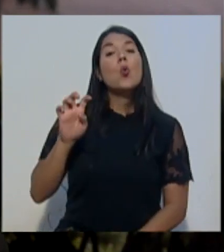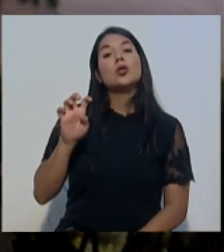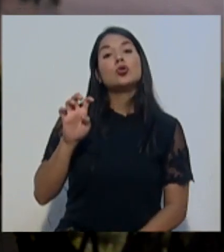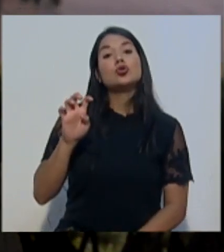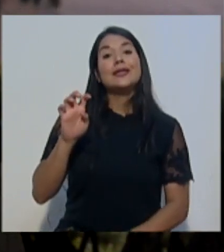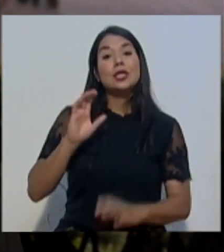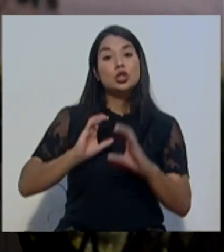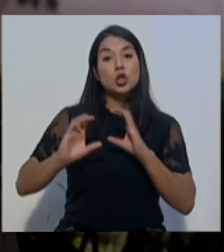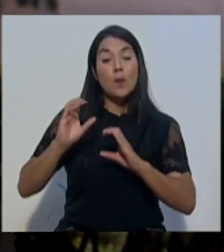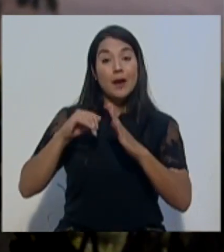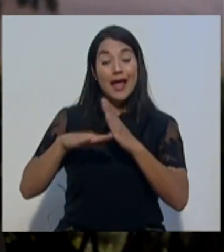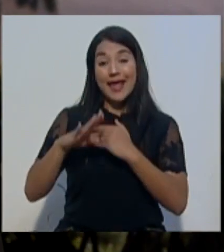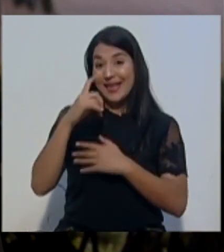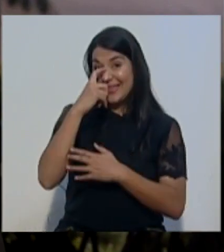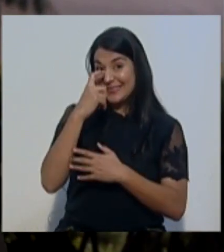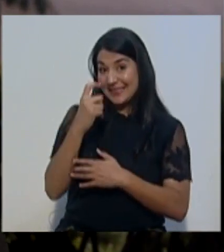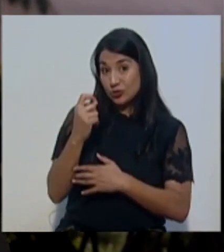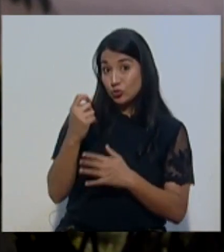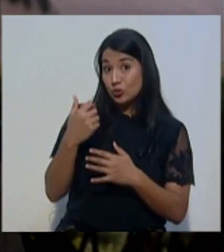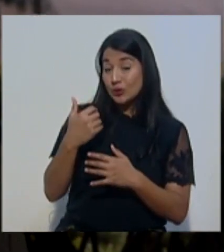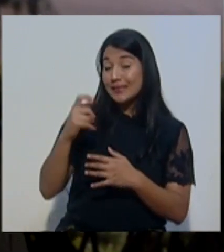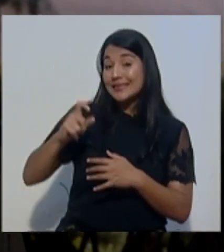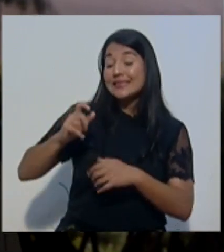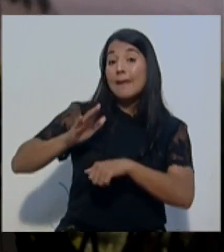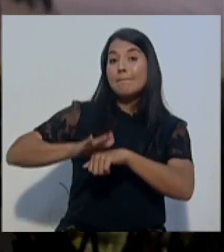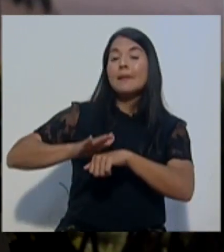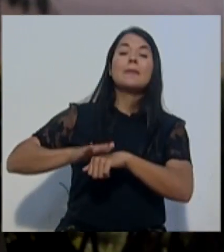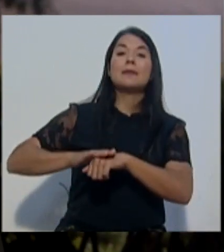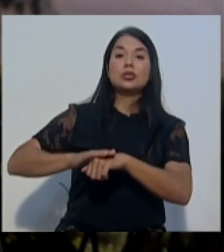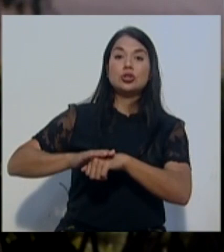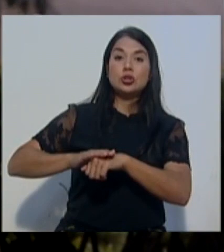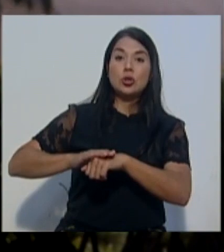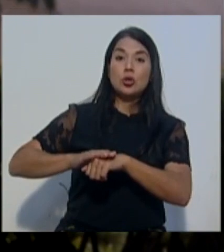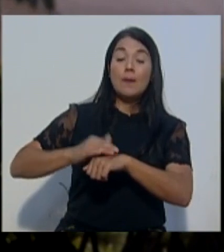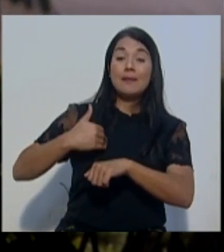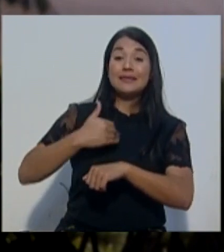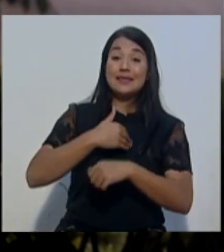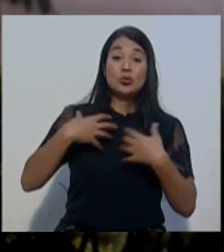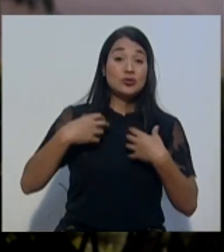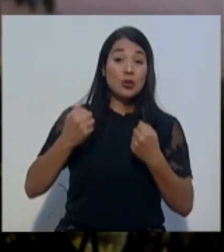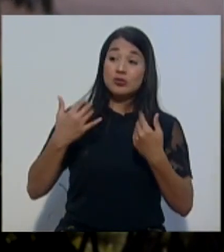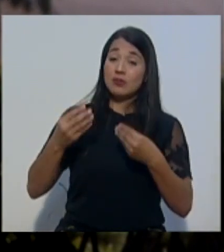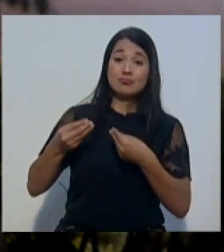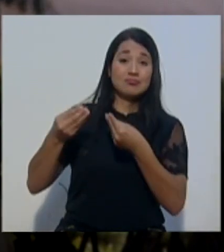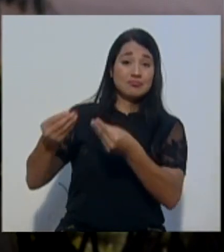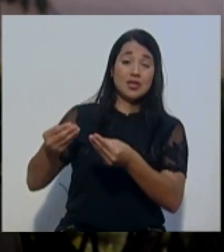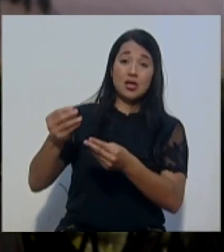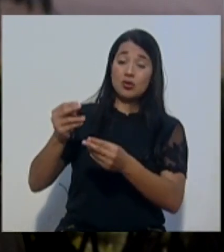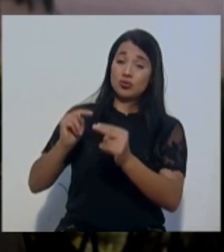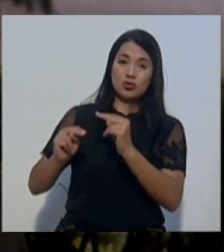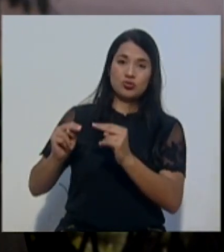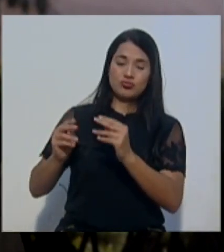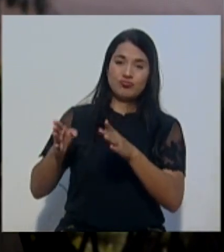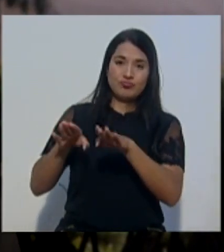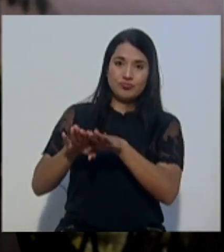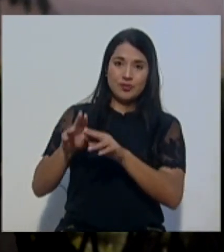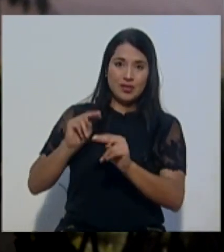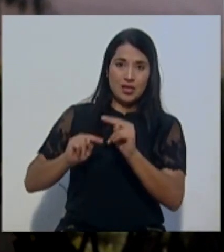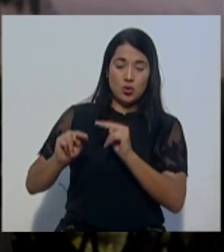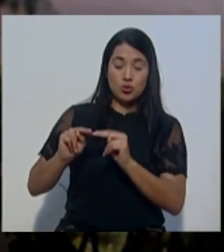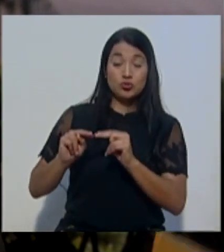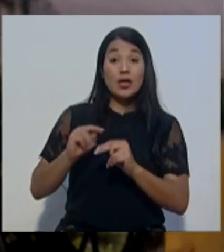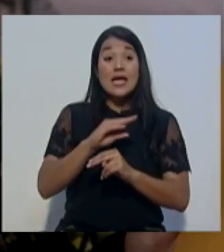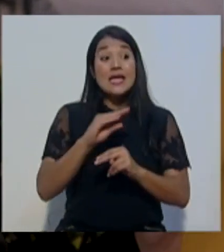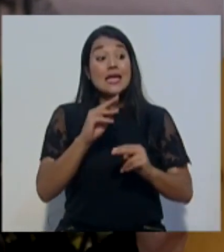400 comercios en Escazú y patentados han entregado sus patentes, ya no están funcionando en este momento. Y los que están en este